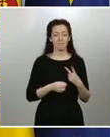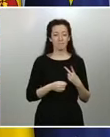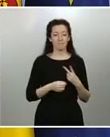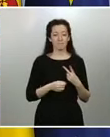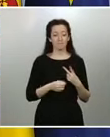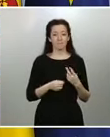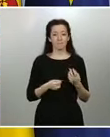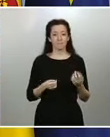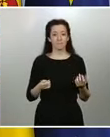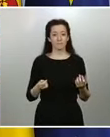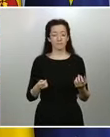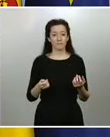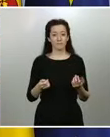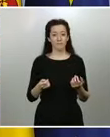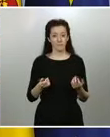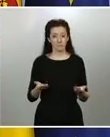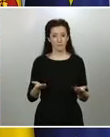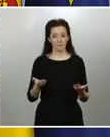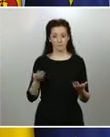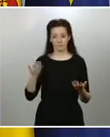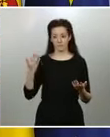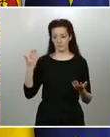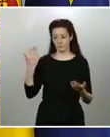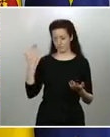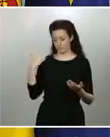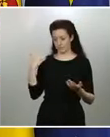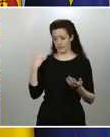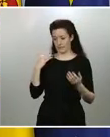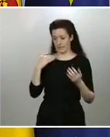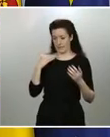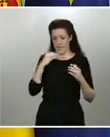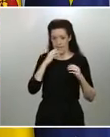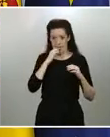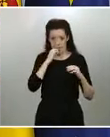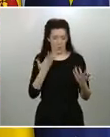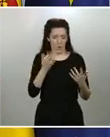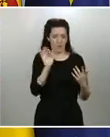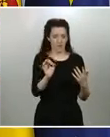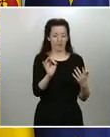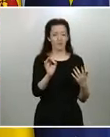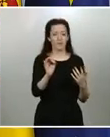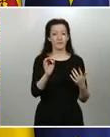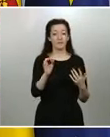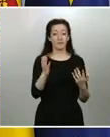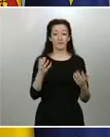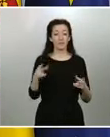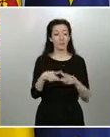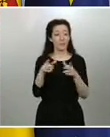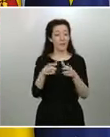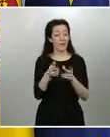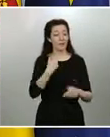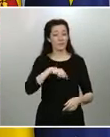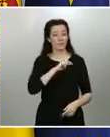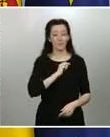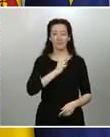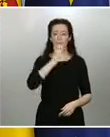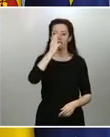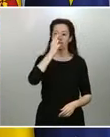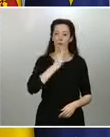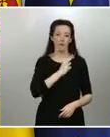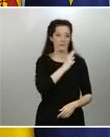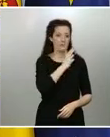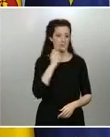ha sido y está siendo sin ninguna duda el enorme compromiso de la sociedad española que entendió que su sacrificio